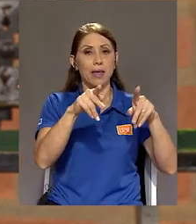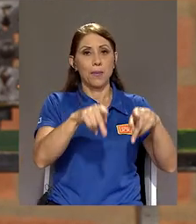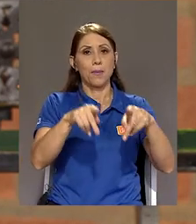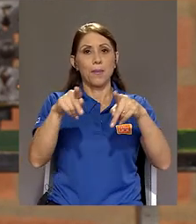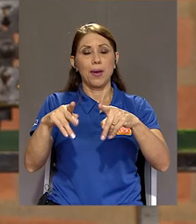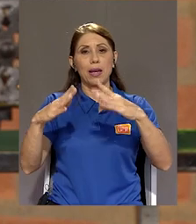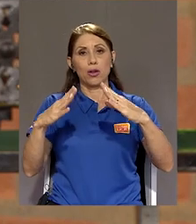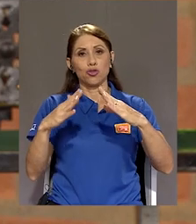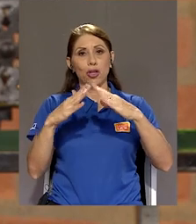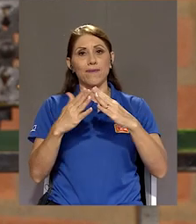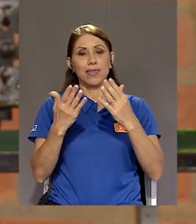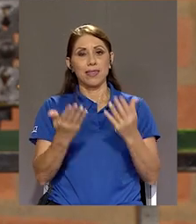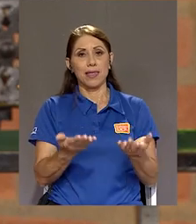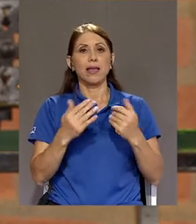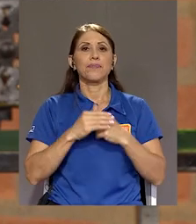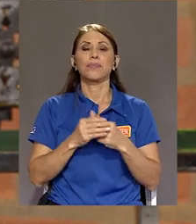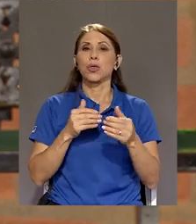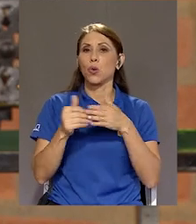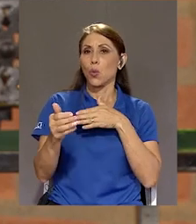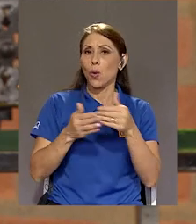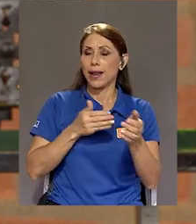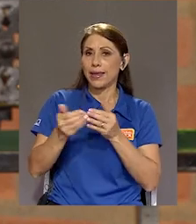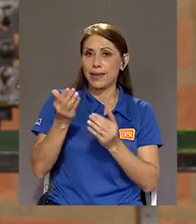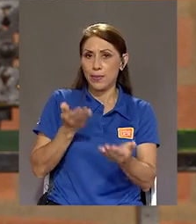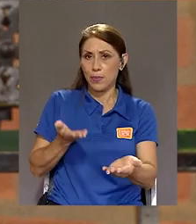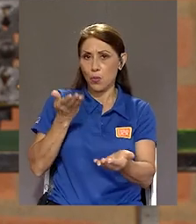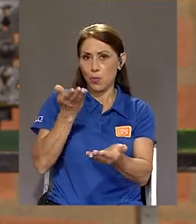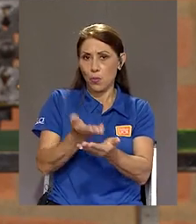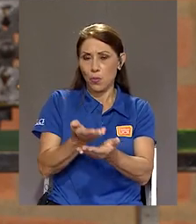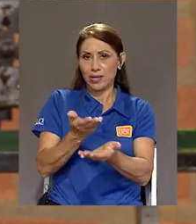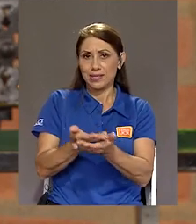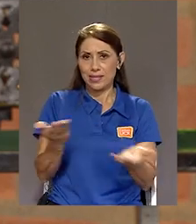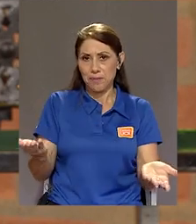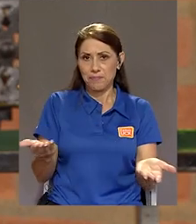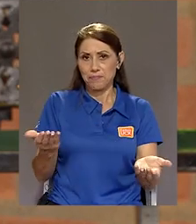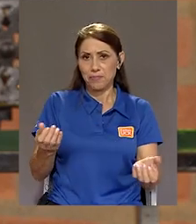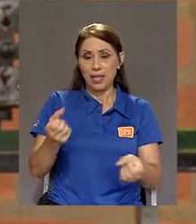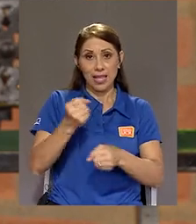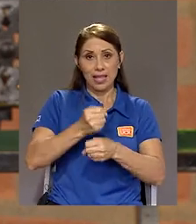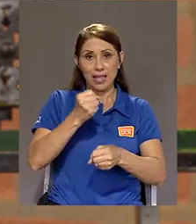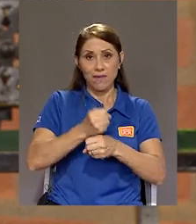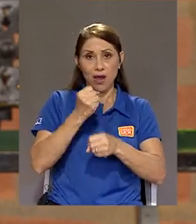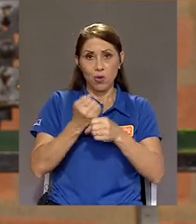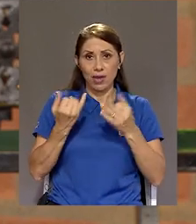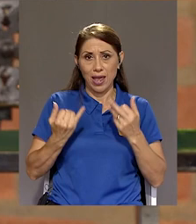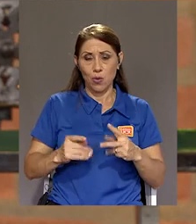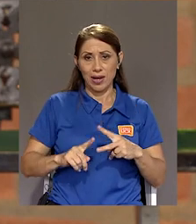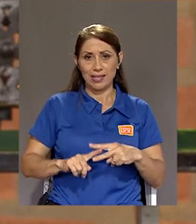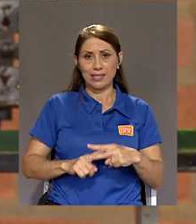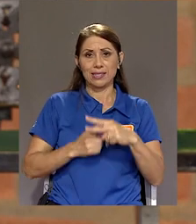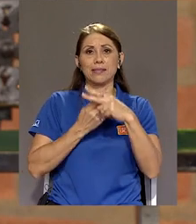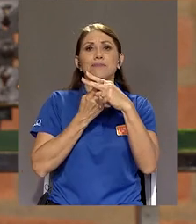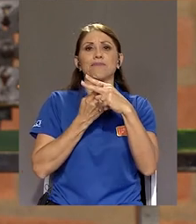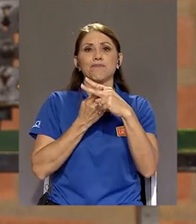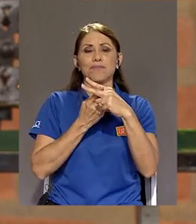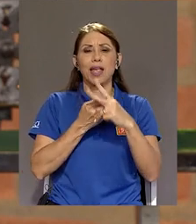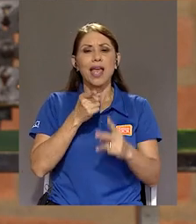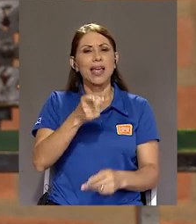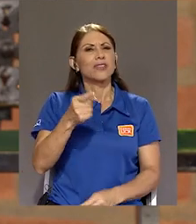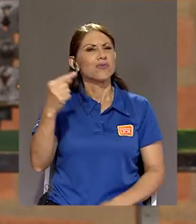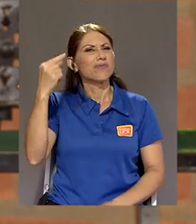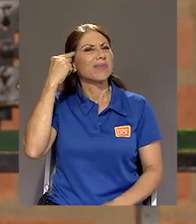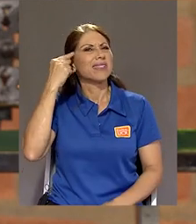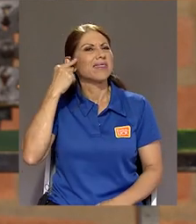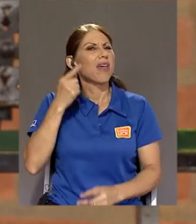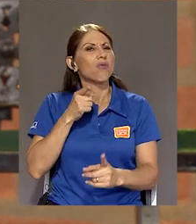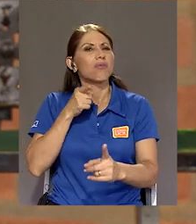habitantes, porque cualquier propuesta que se haga en el trabajo que estamos iniciando va a estar pensado